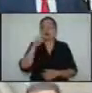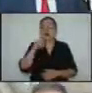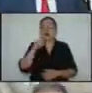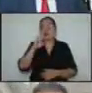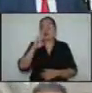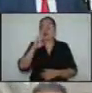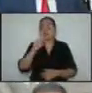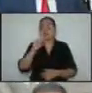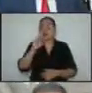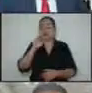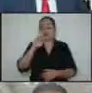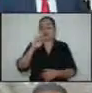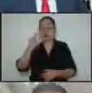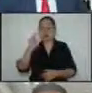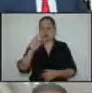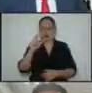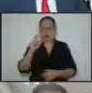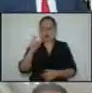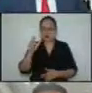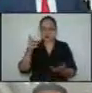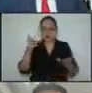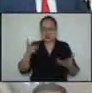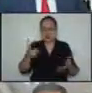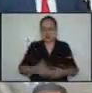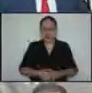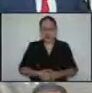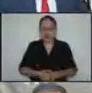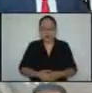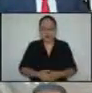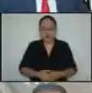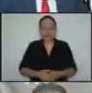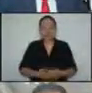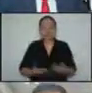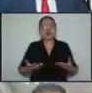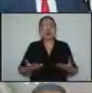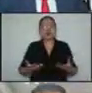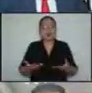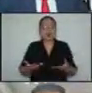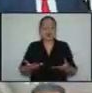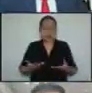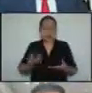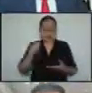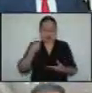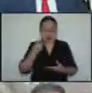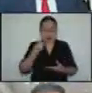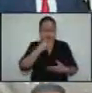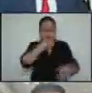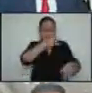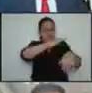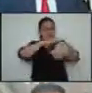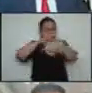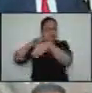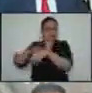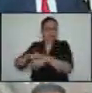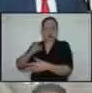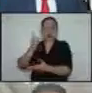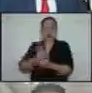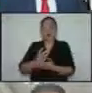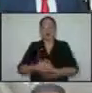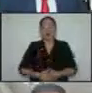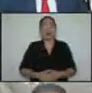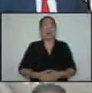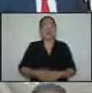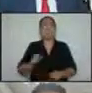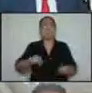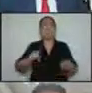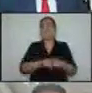esta etiqueta, hashtag Lady Netflix, y pues el llamado además es